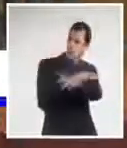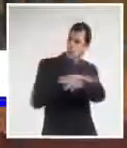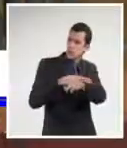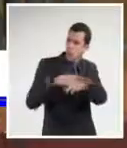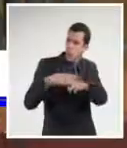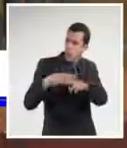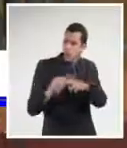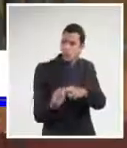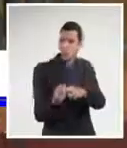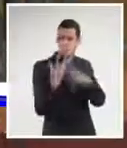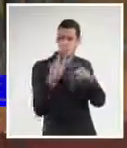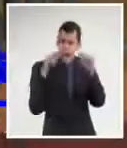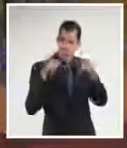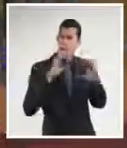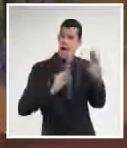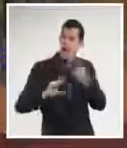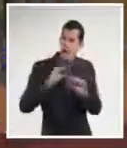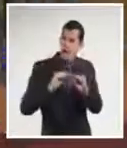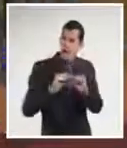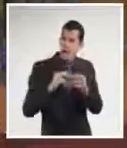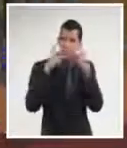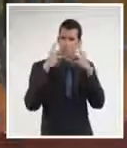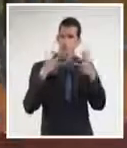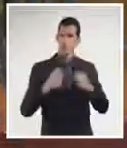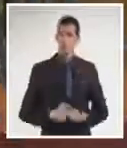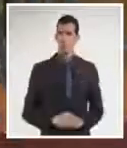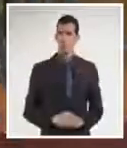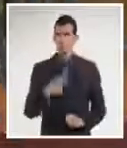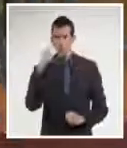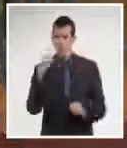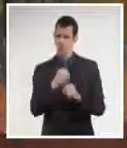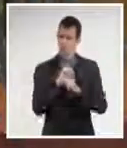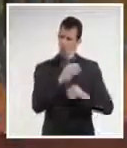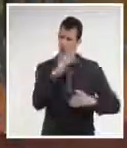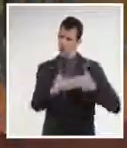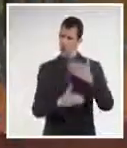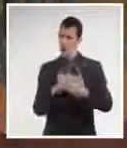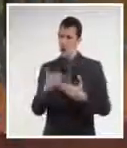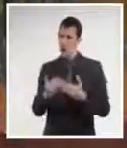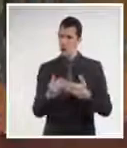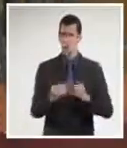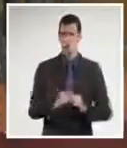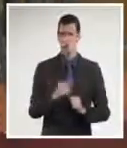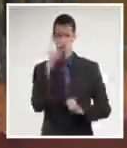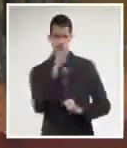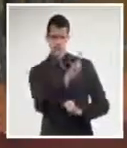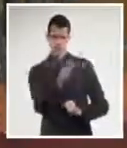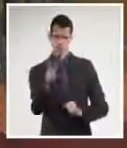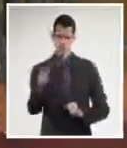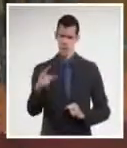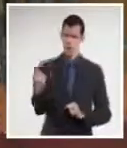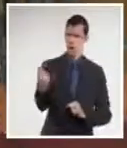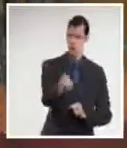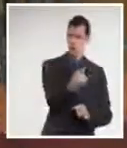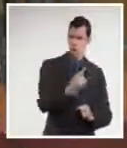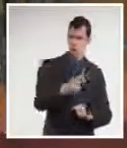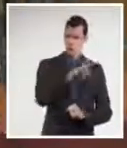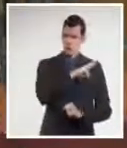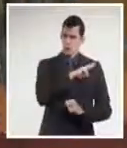transferencia paulatina, organizada, de las principales responsabilidades de la